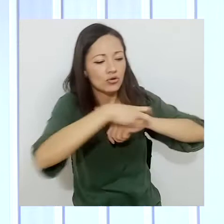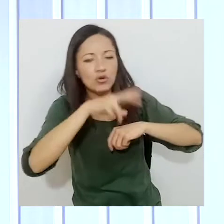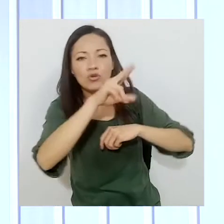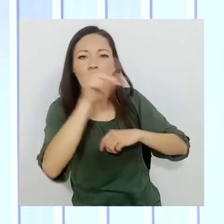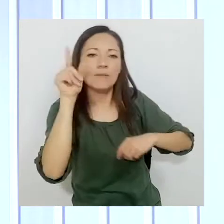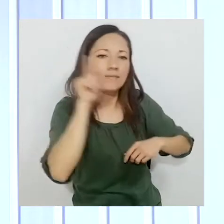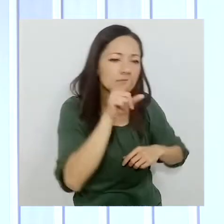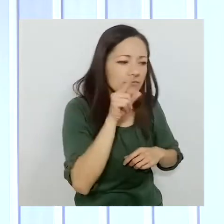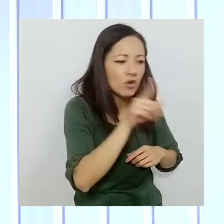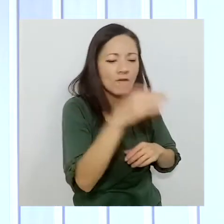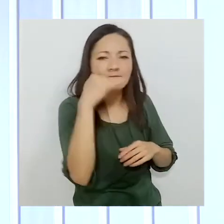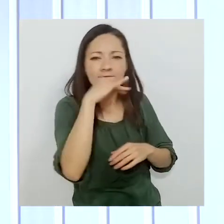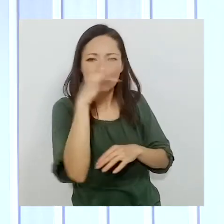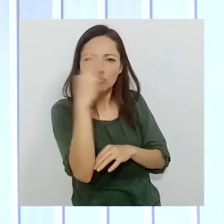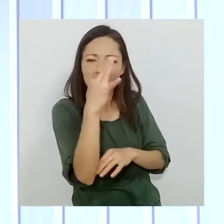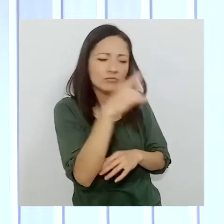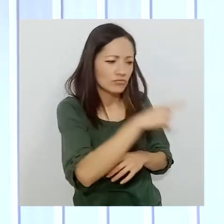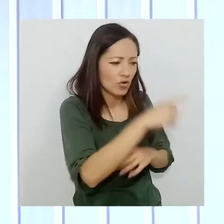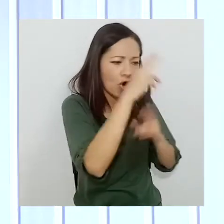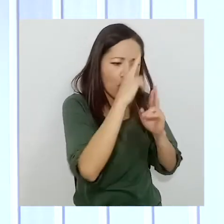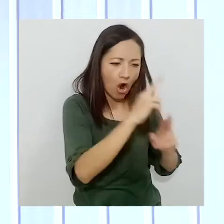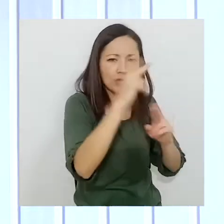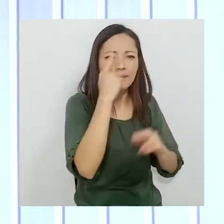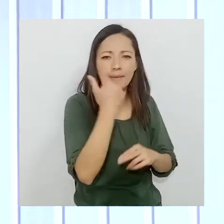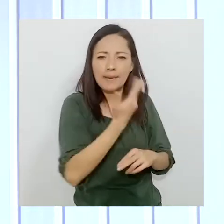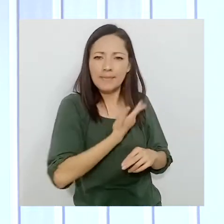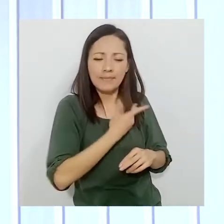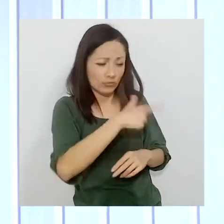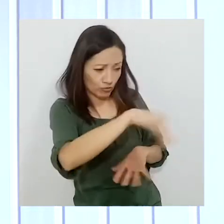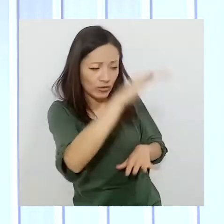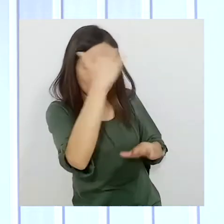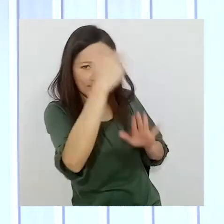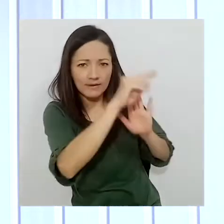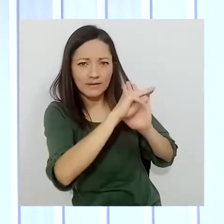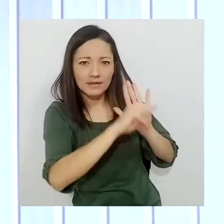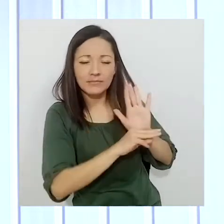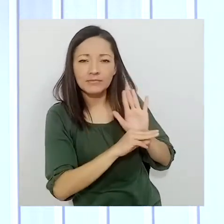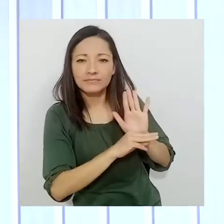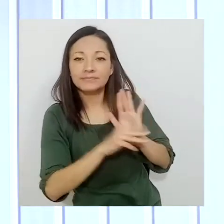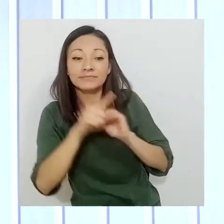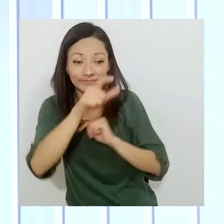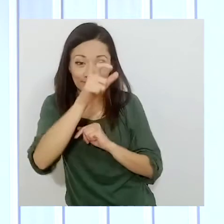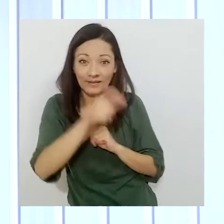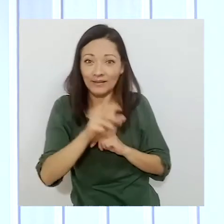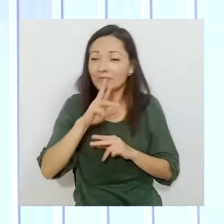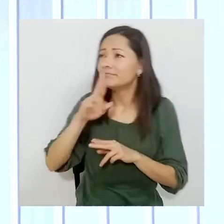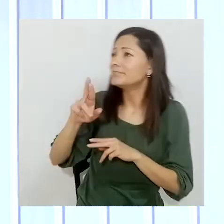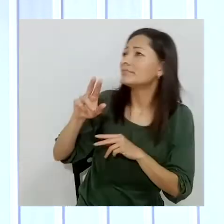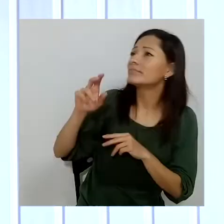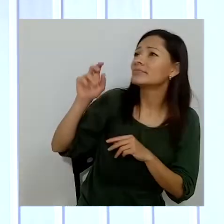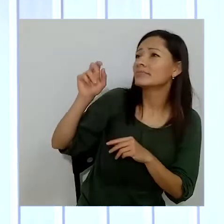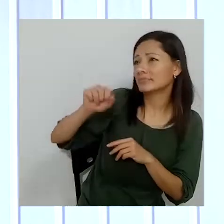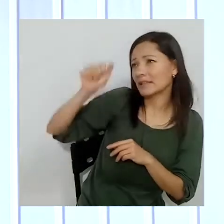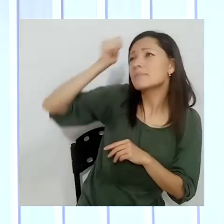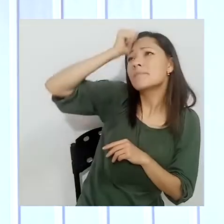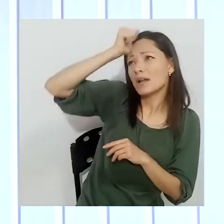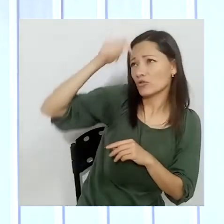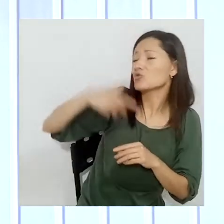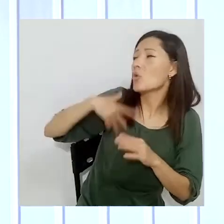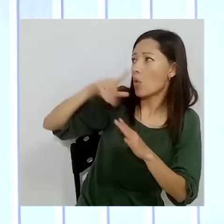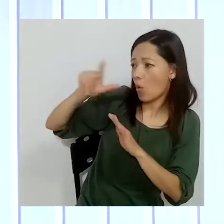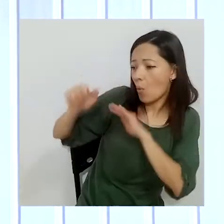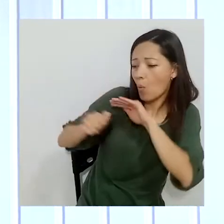falsos testimonios, no defraudes, honra a tu padre y a tu madre. Él entonces respondiendo le dijo: Maestro, todo esto